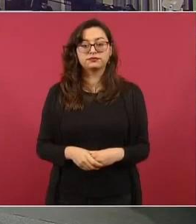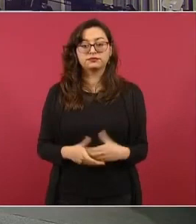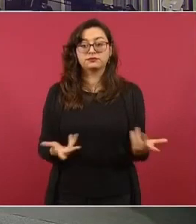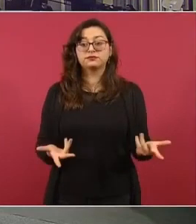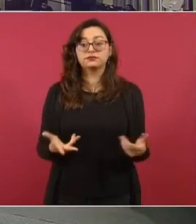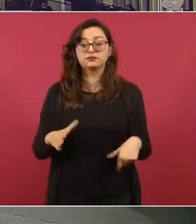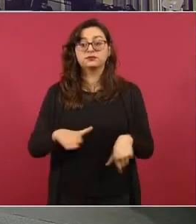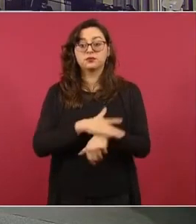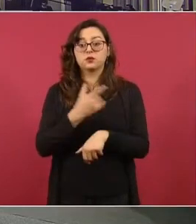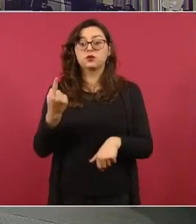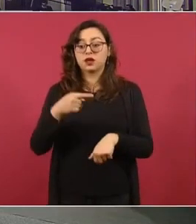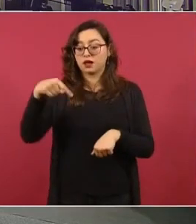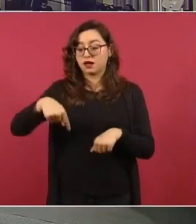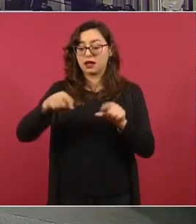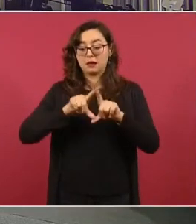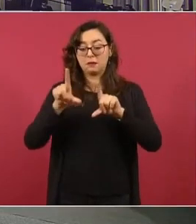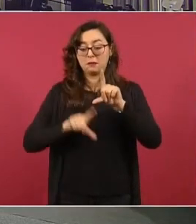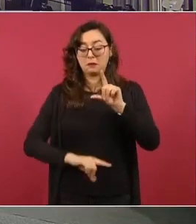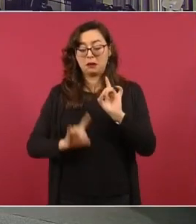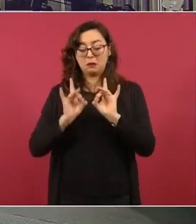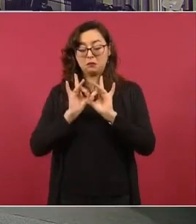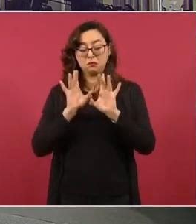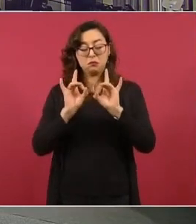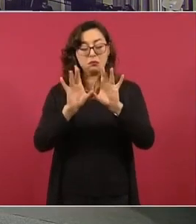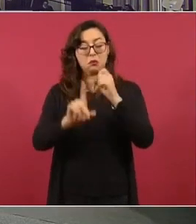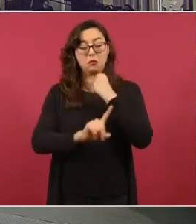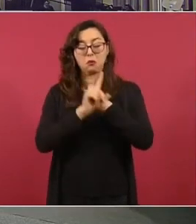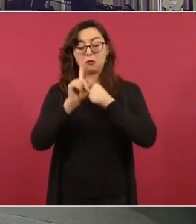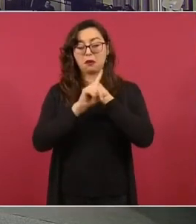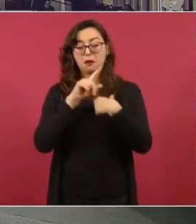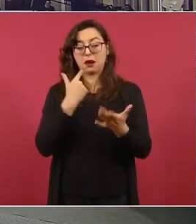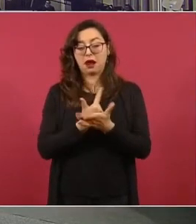frente a todas las calamidades, ha sido